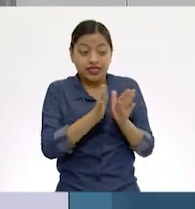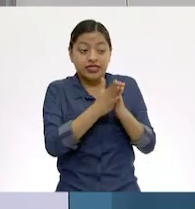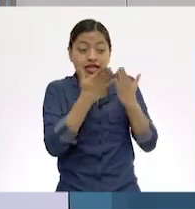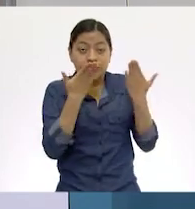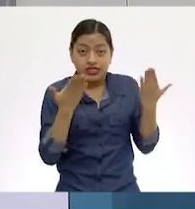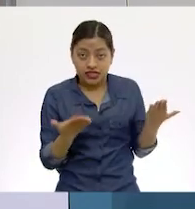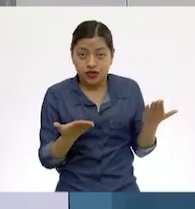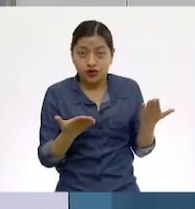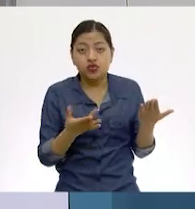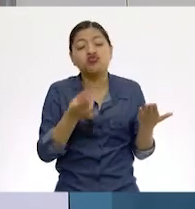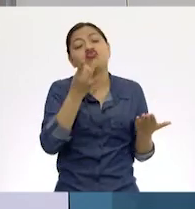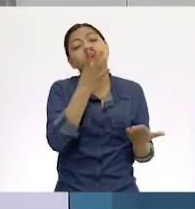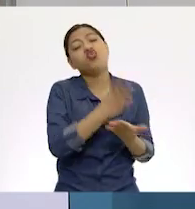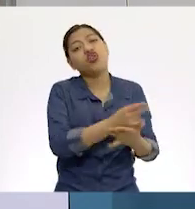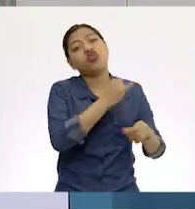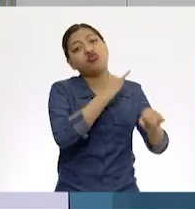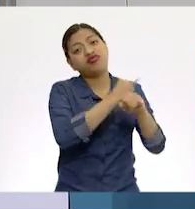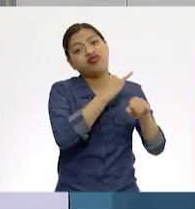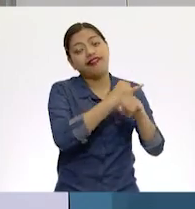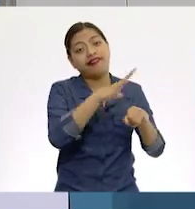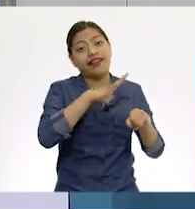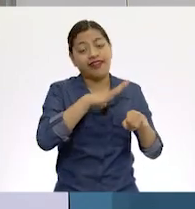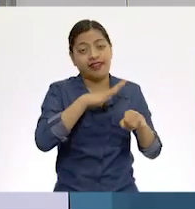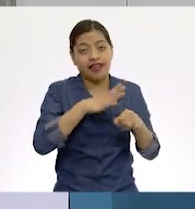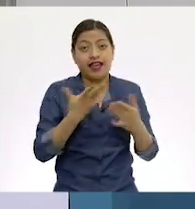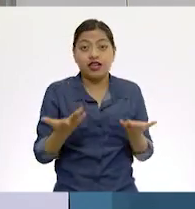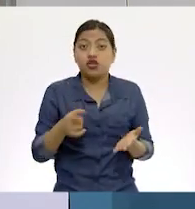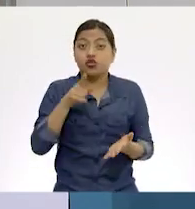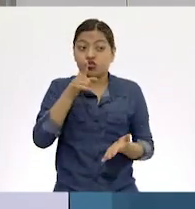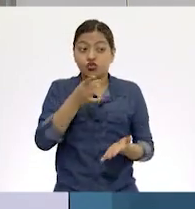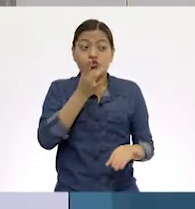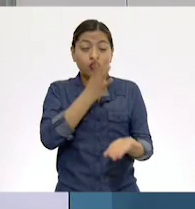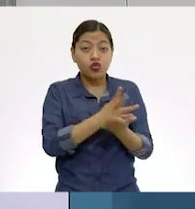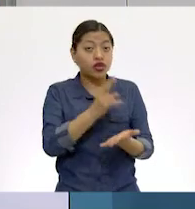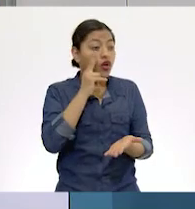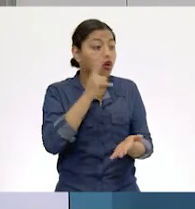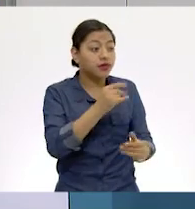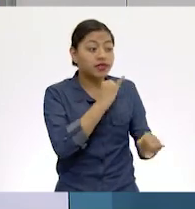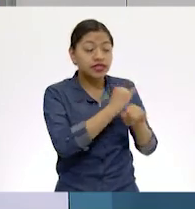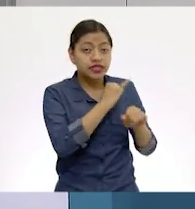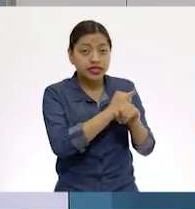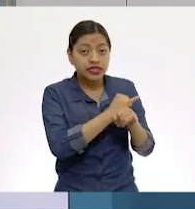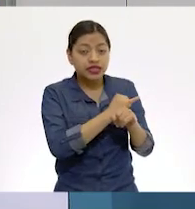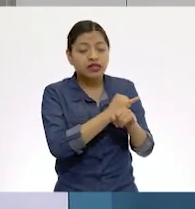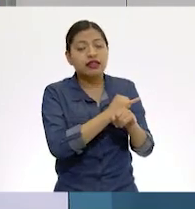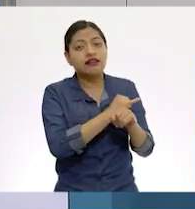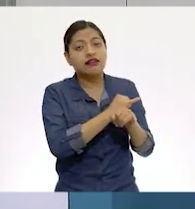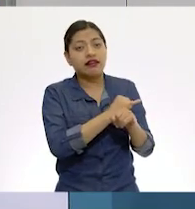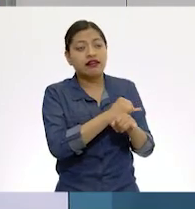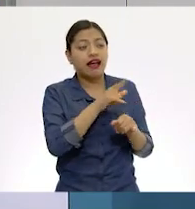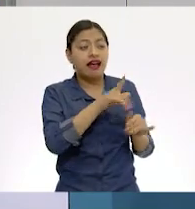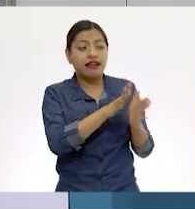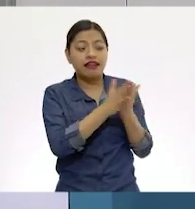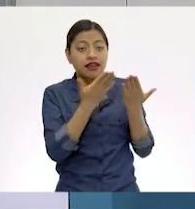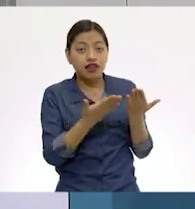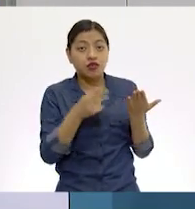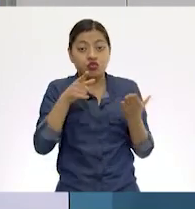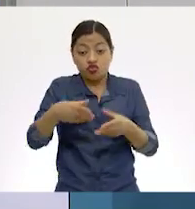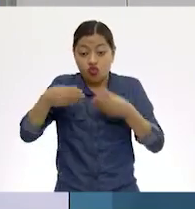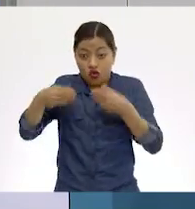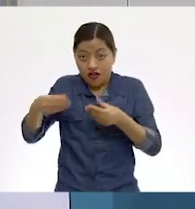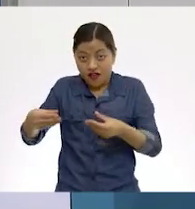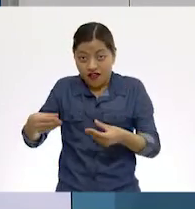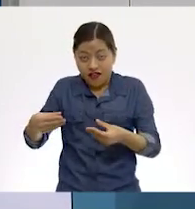vamos a encontrar de manera electrónica. Si fuera el caso que solamente los hallamos en electrónico y no de manera impresa, pues